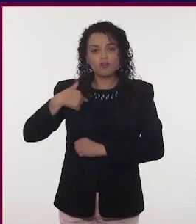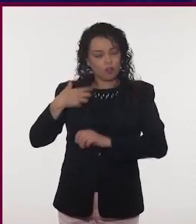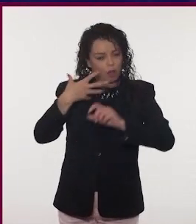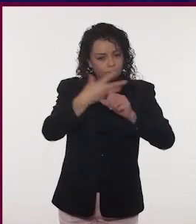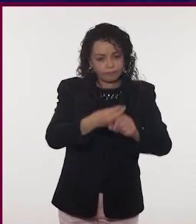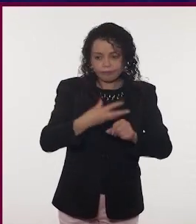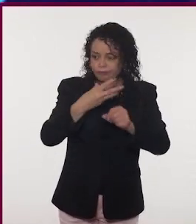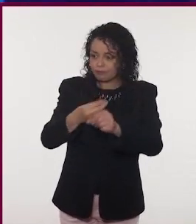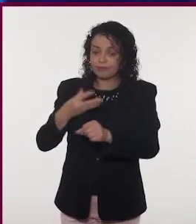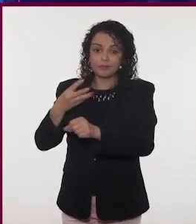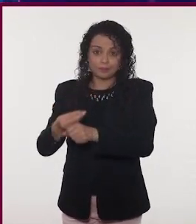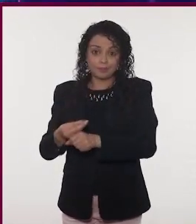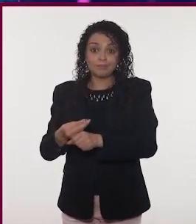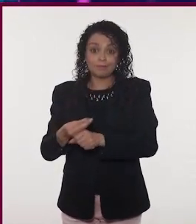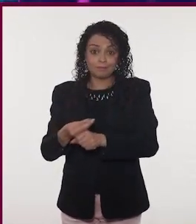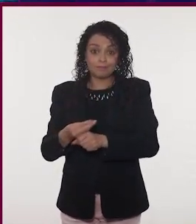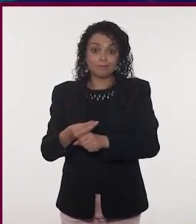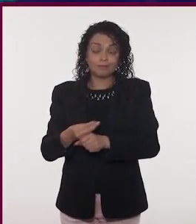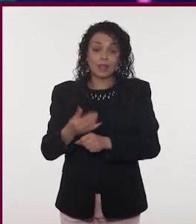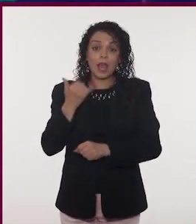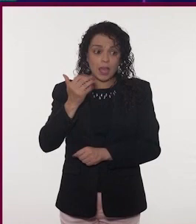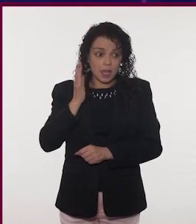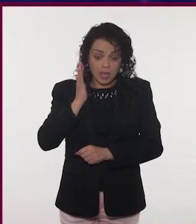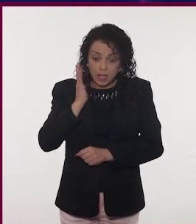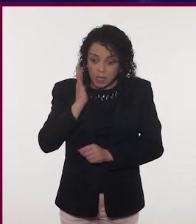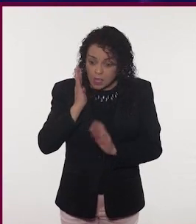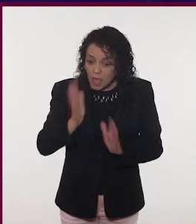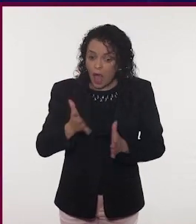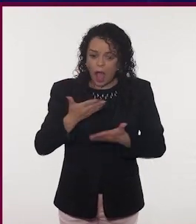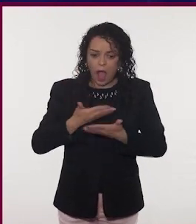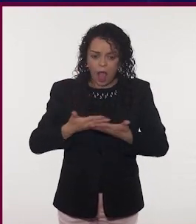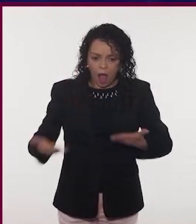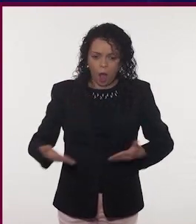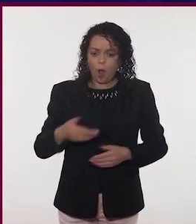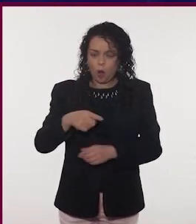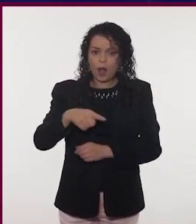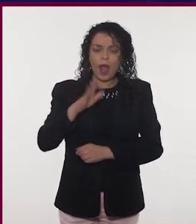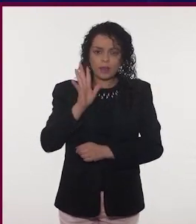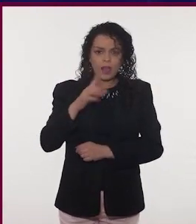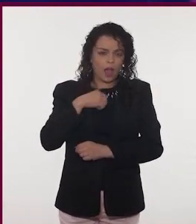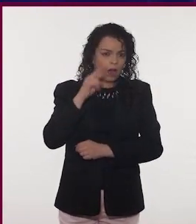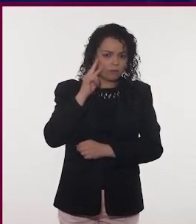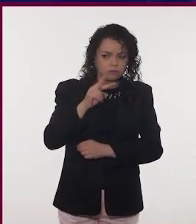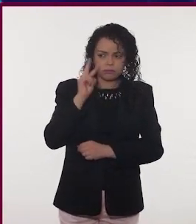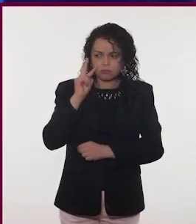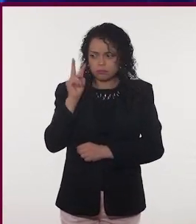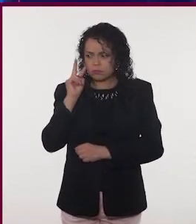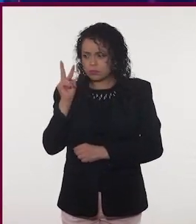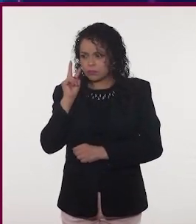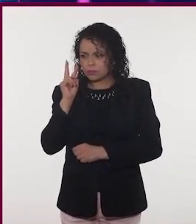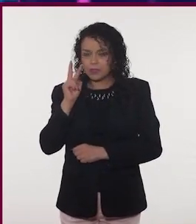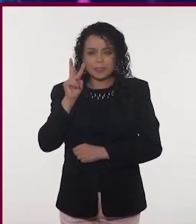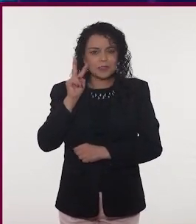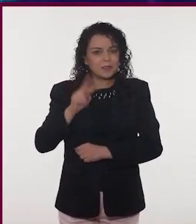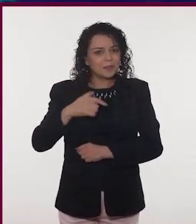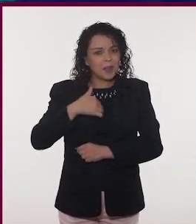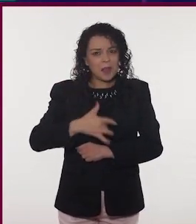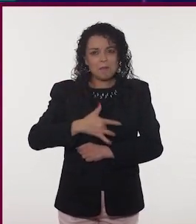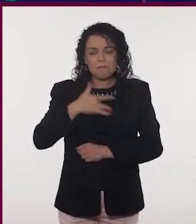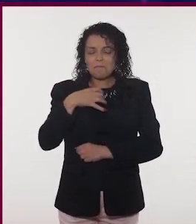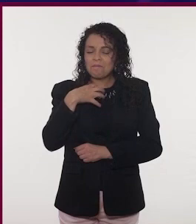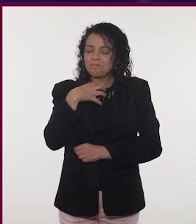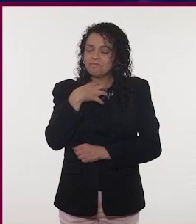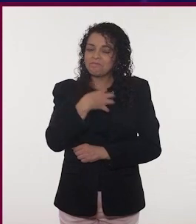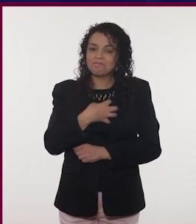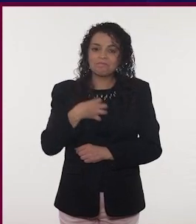también sucede, y está sucediendo, yo veo los tiempos y me fascina, pues. O sea,